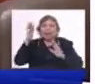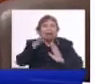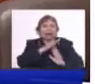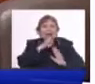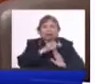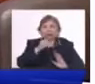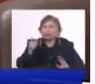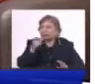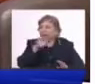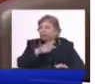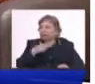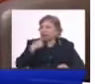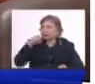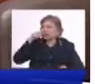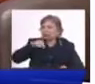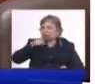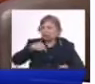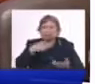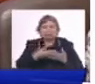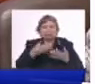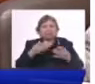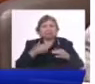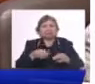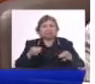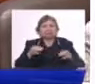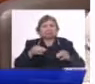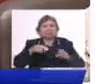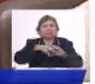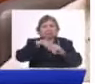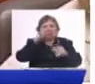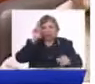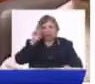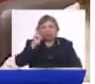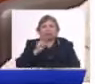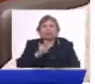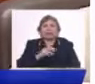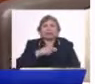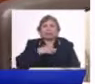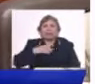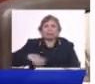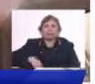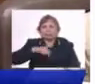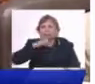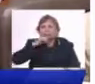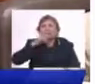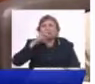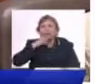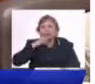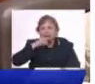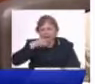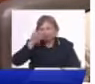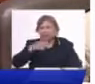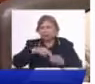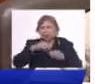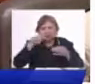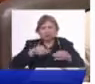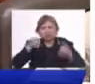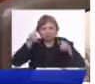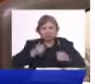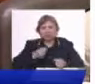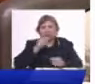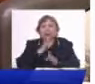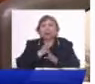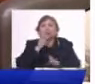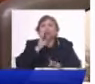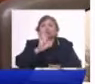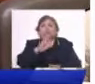ello. Y es que aquí la solución principal es la renuncia de la señora Dina Boluarte. ¿Por qué no renuncia? Ha dicho que es firme.